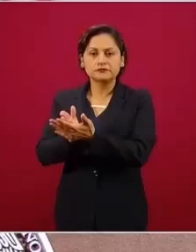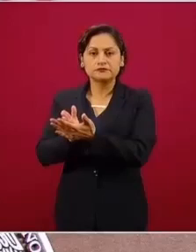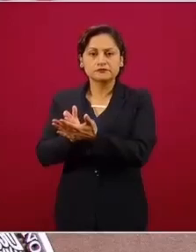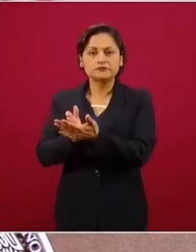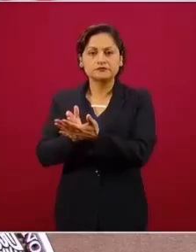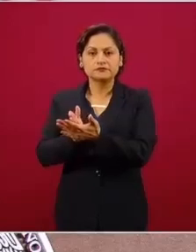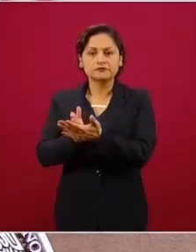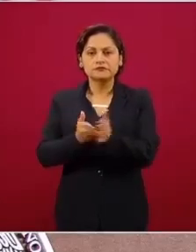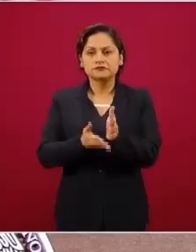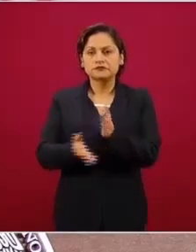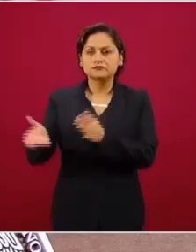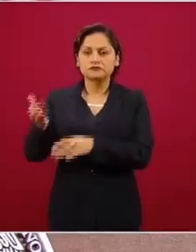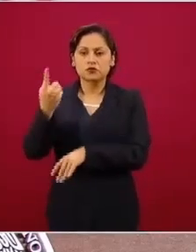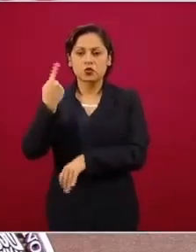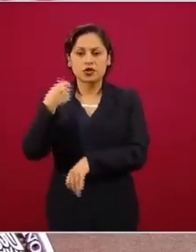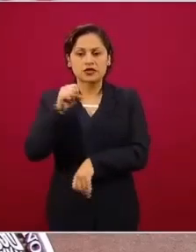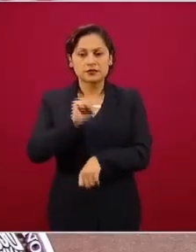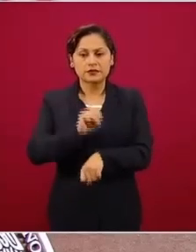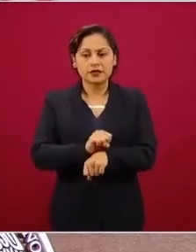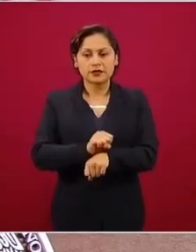durante una semana